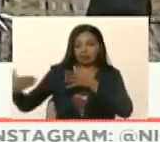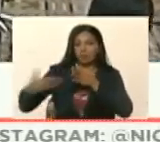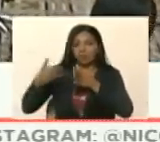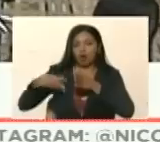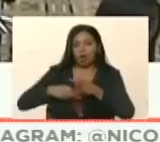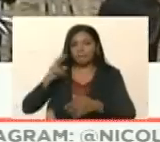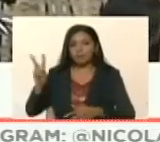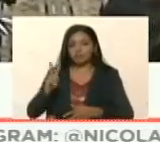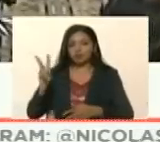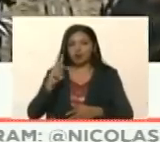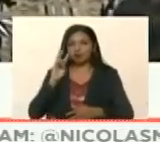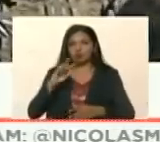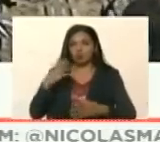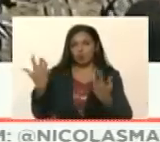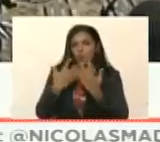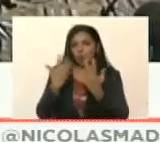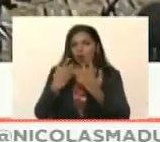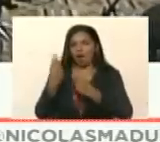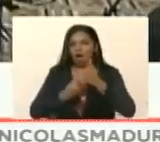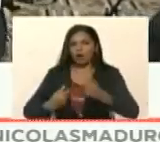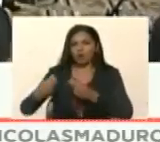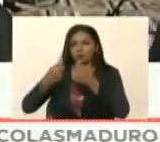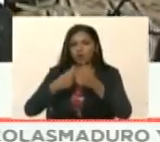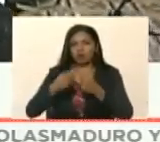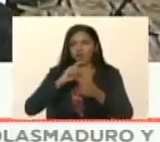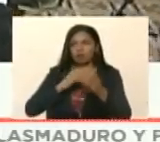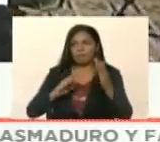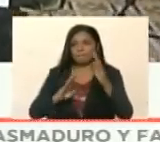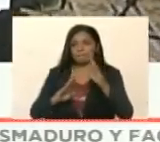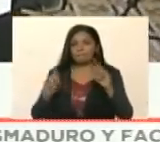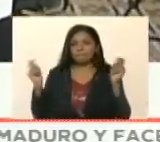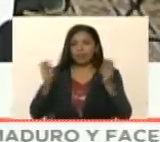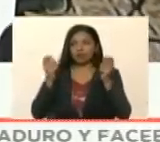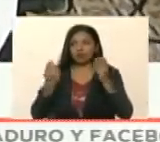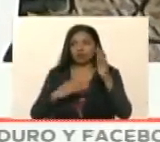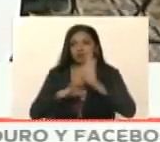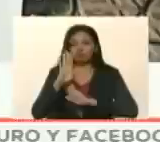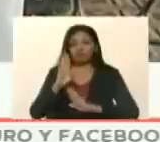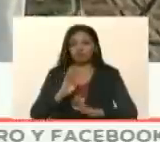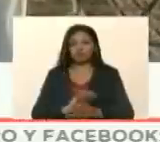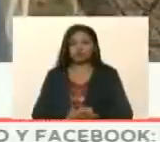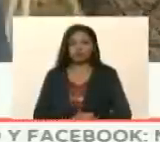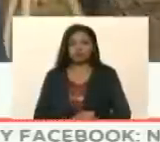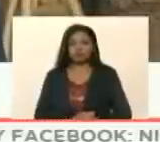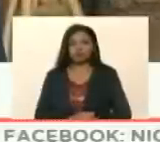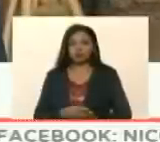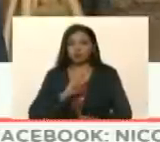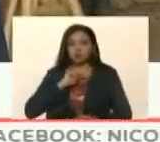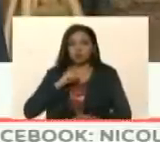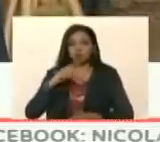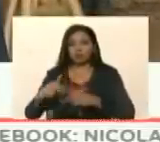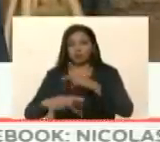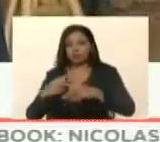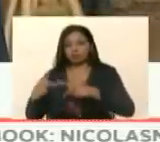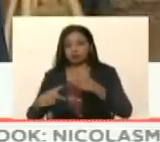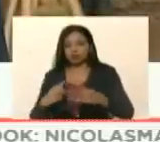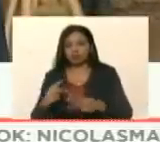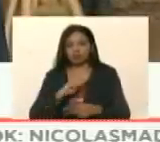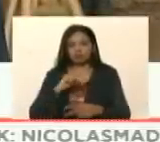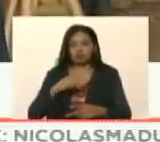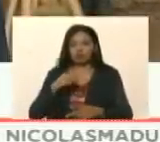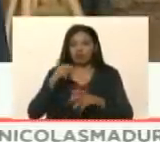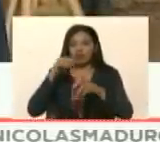Venezuela, la guerra económica, nuestra mayor victoria es producir. Producir es